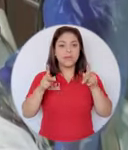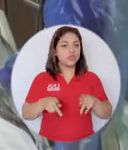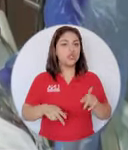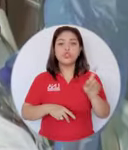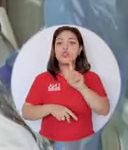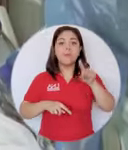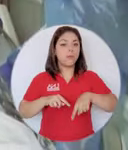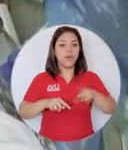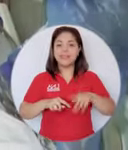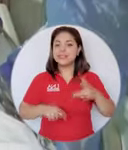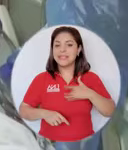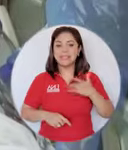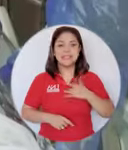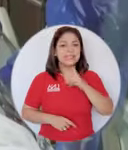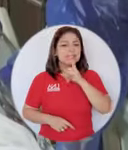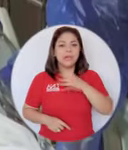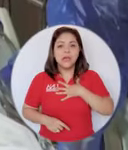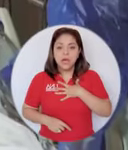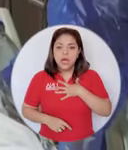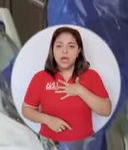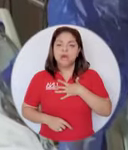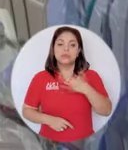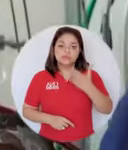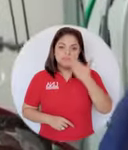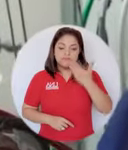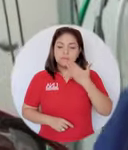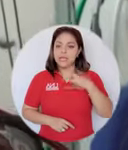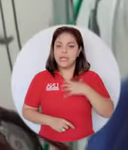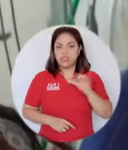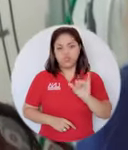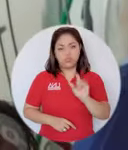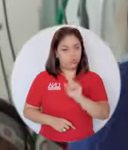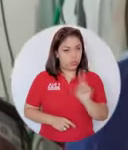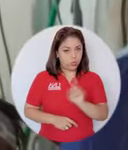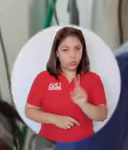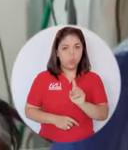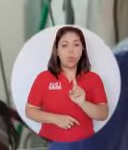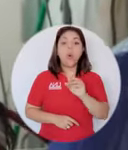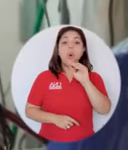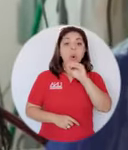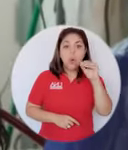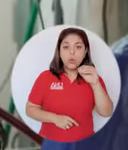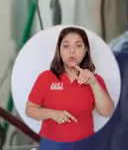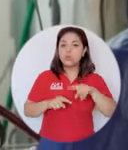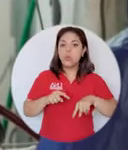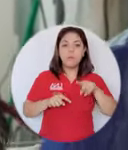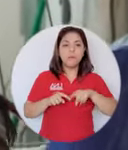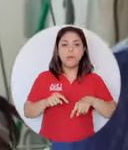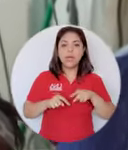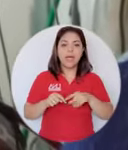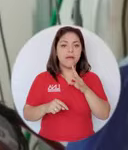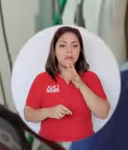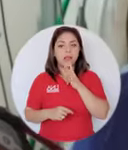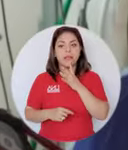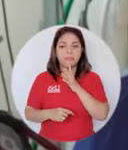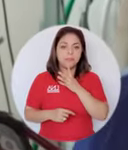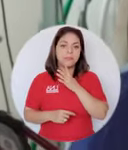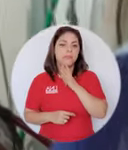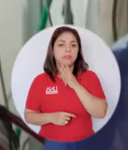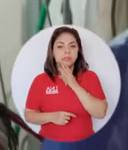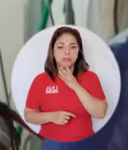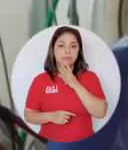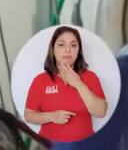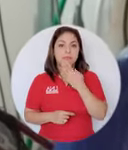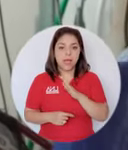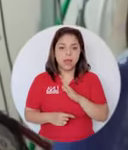estar asociando dificultad respiratoria, no debería de estar asociando, por ejemplo, lenguaje entrecortado,